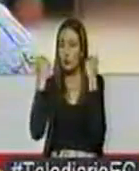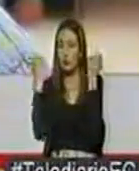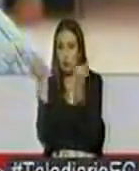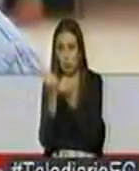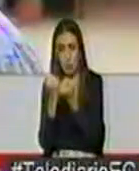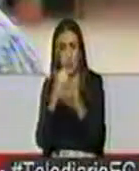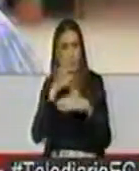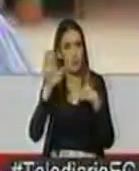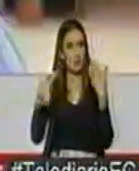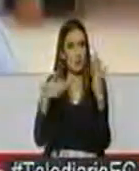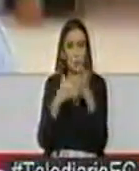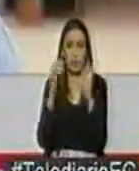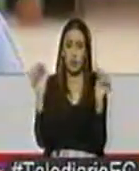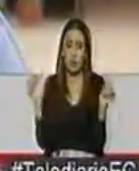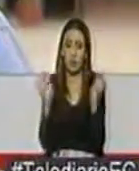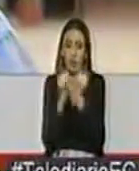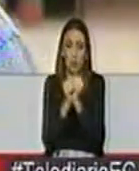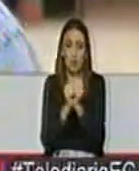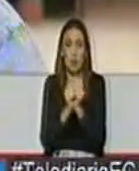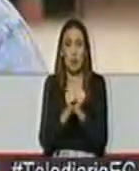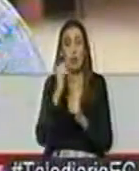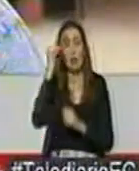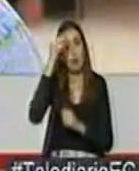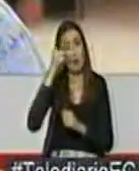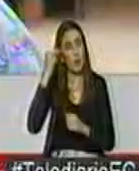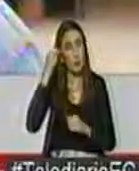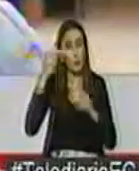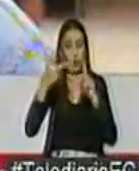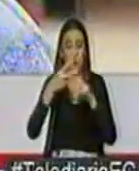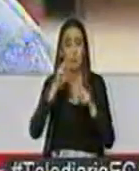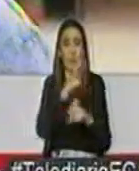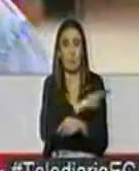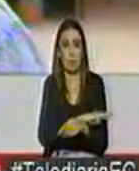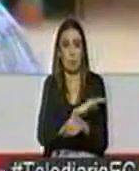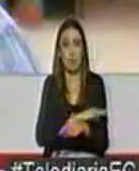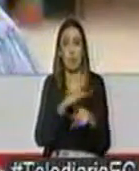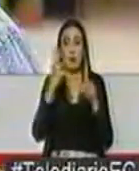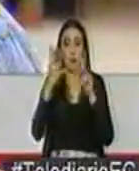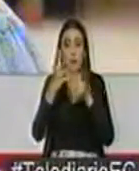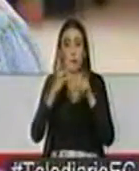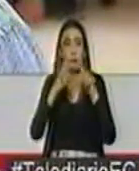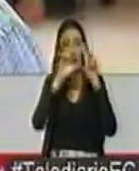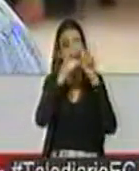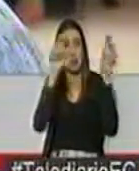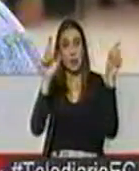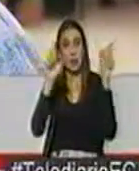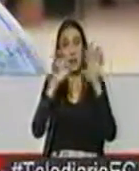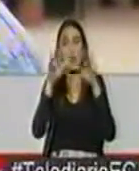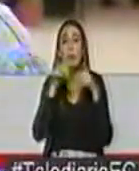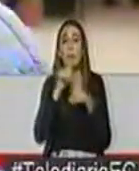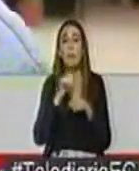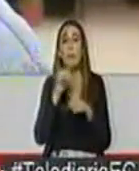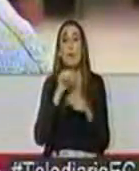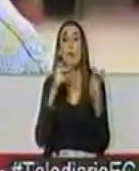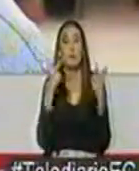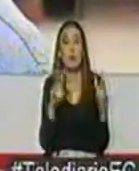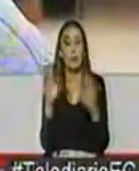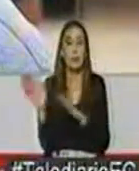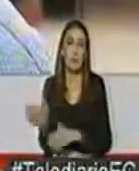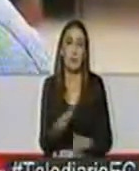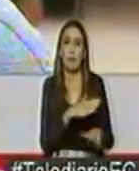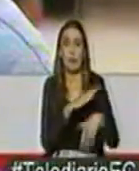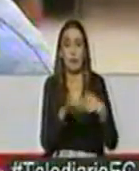instituciones del Estado, y entiendas Estado, gobierno nacional, gobiernos locales e incluso el sector privado. Es necesario que el tema de seguridad